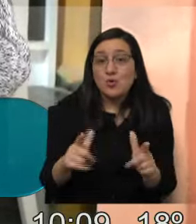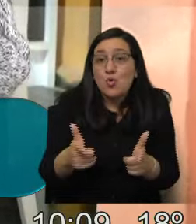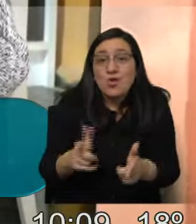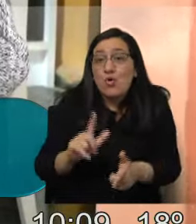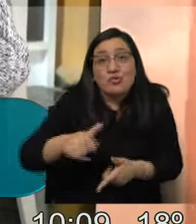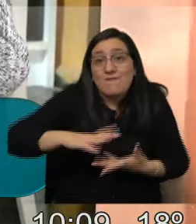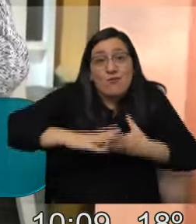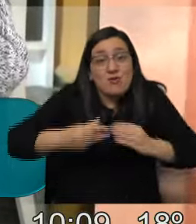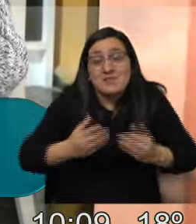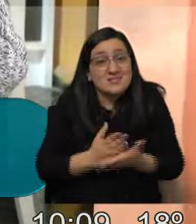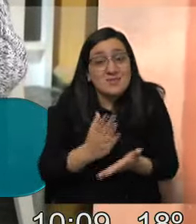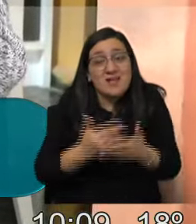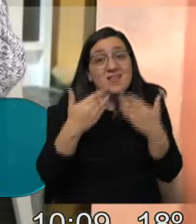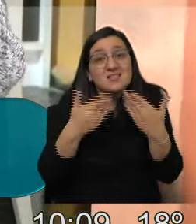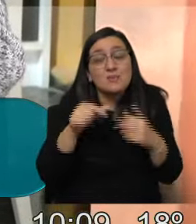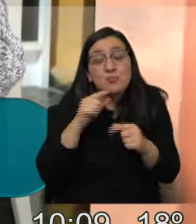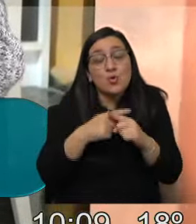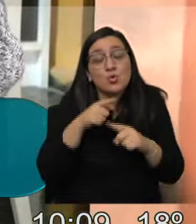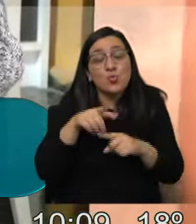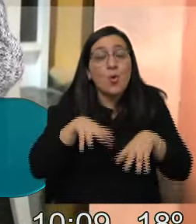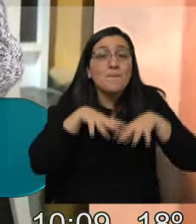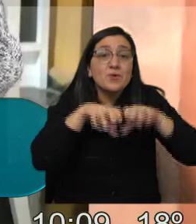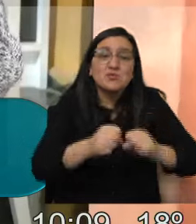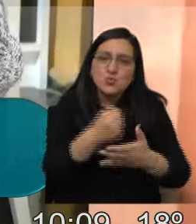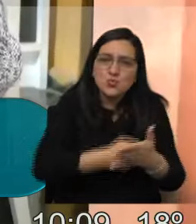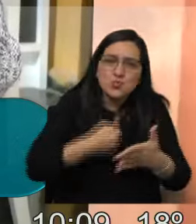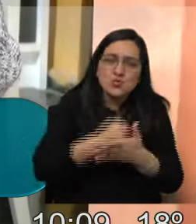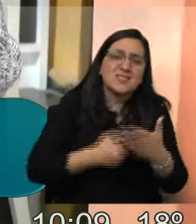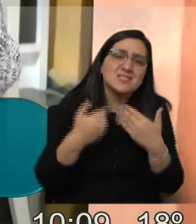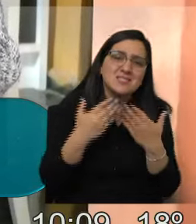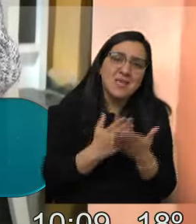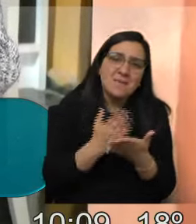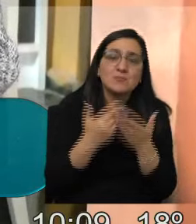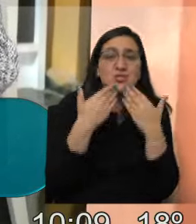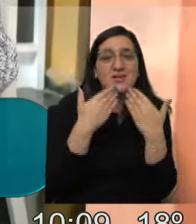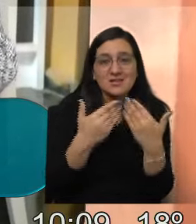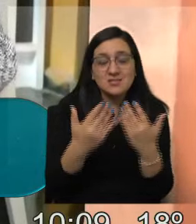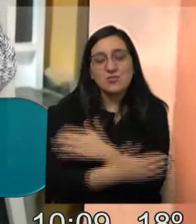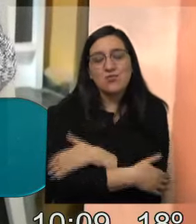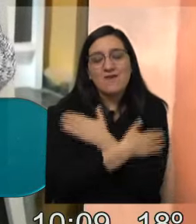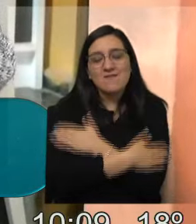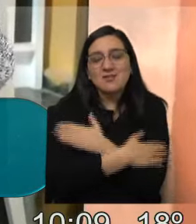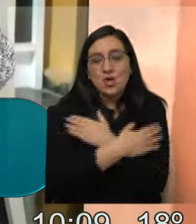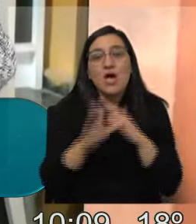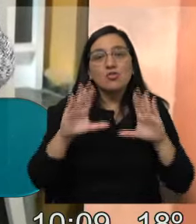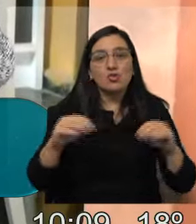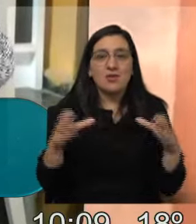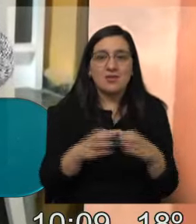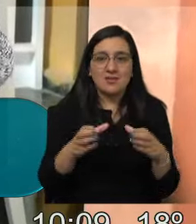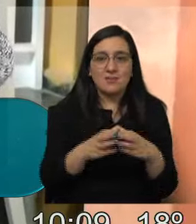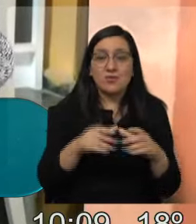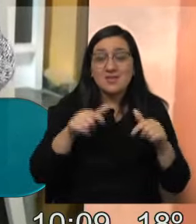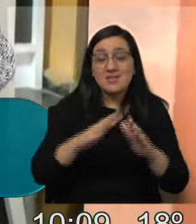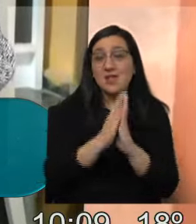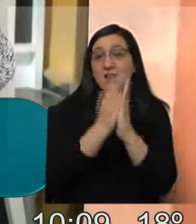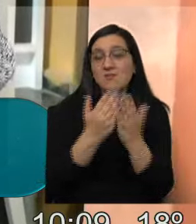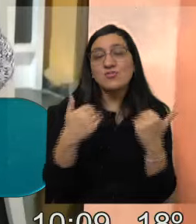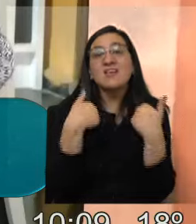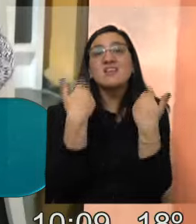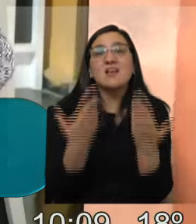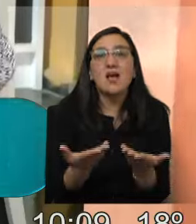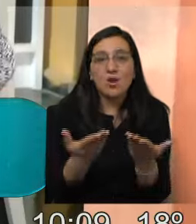que agradecerte, Chela, por todo tu compromiso y tu lucha de siempre. Muchas gracias. Muchas gracias y un abrazo a todos. Y este libro es de